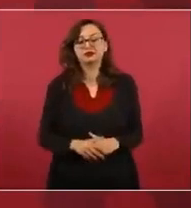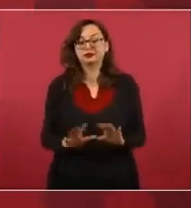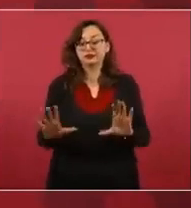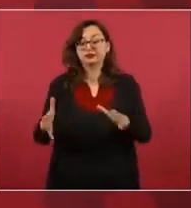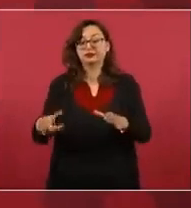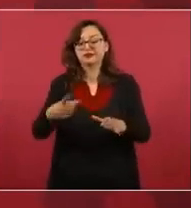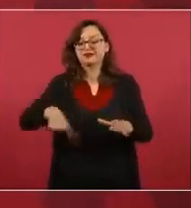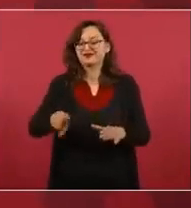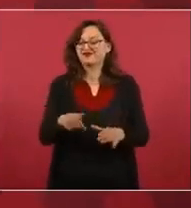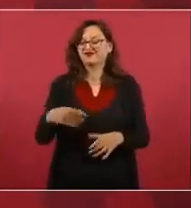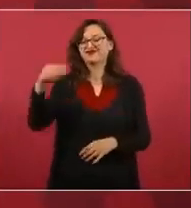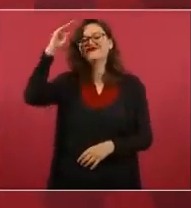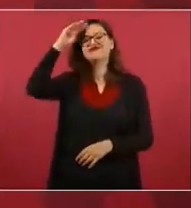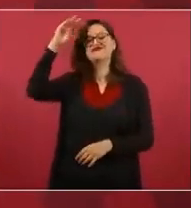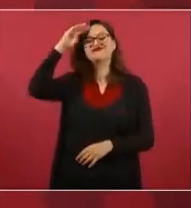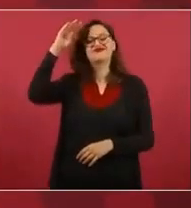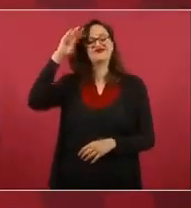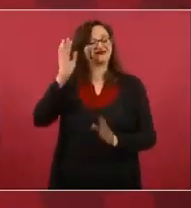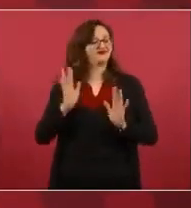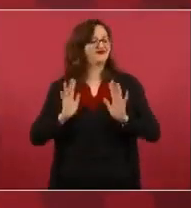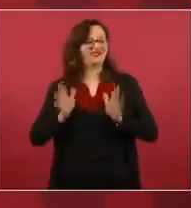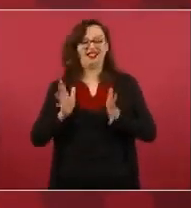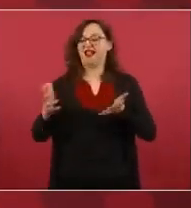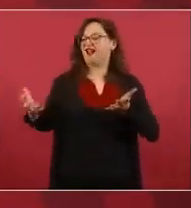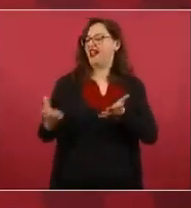los conservadores que ya tienen todo.